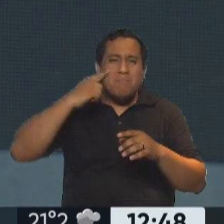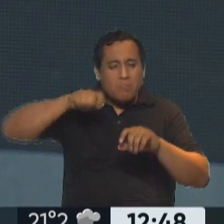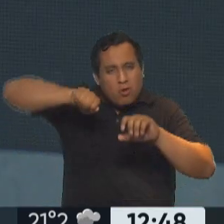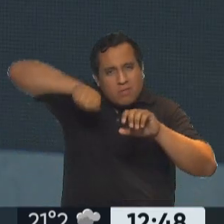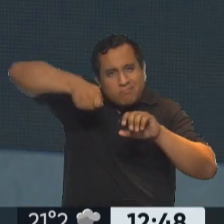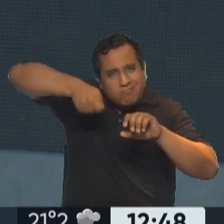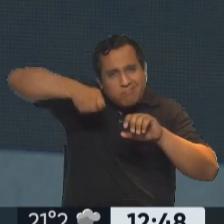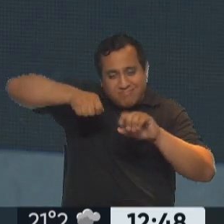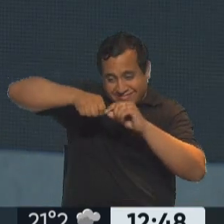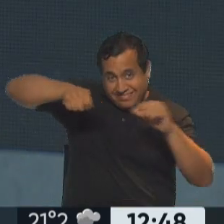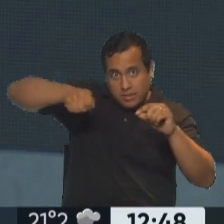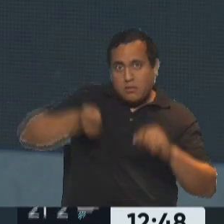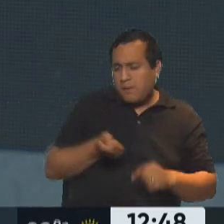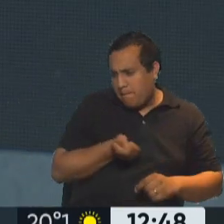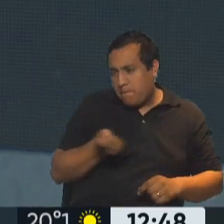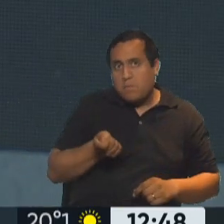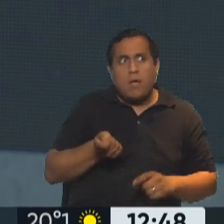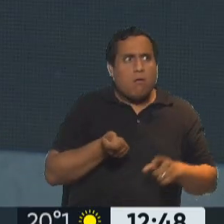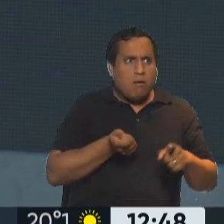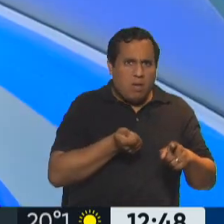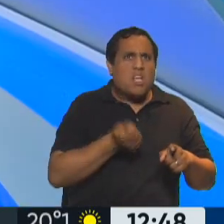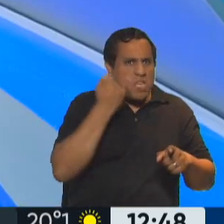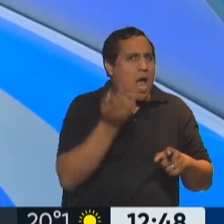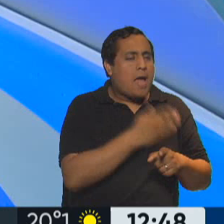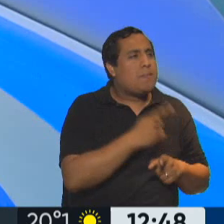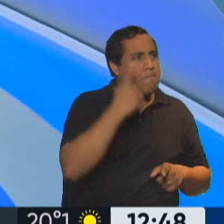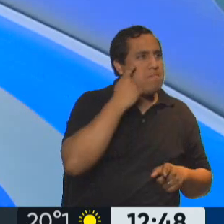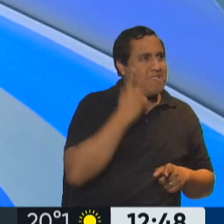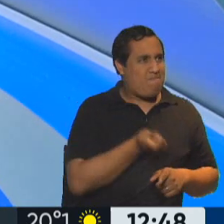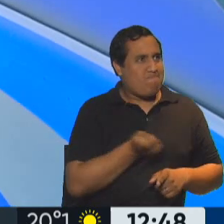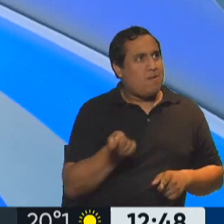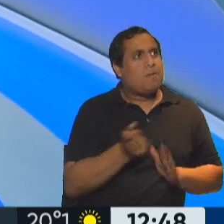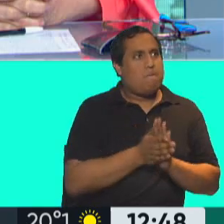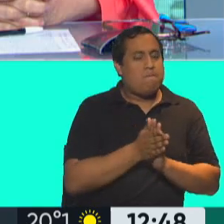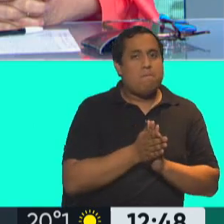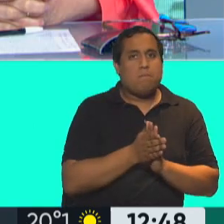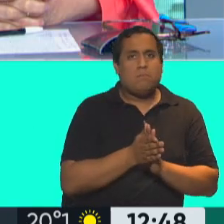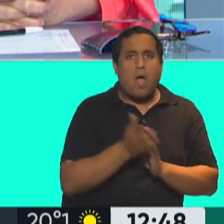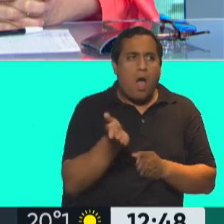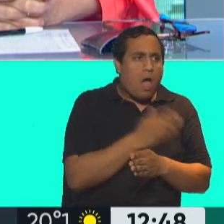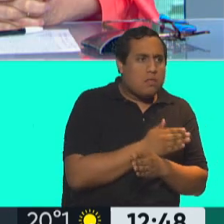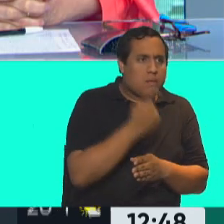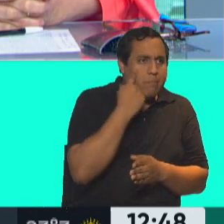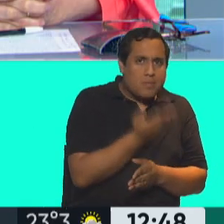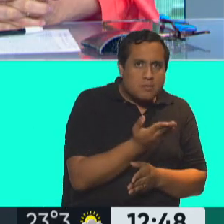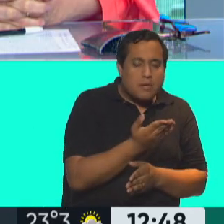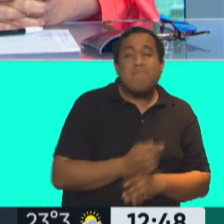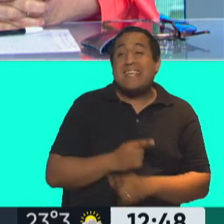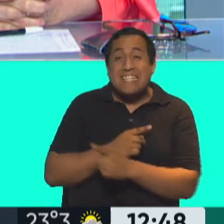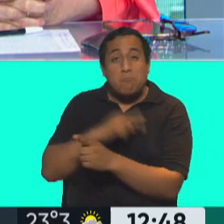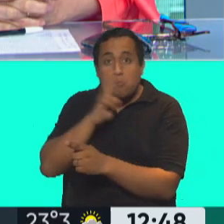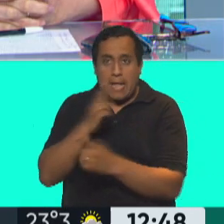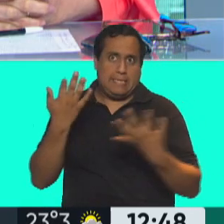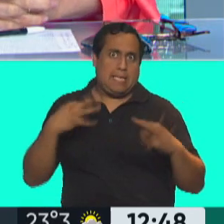que esta persona iba preparada Claro sí lo había pensado y uno piensa no bueno esta chica